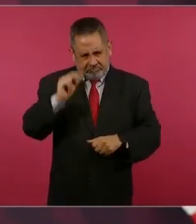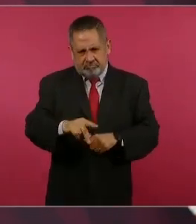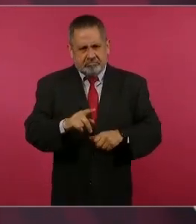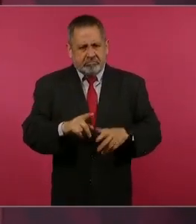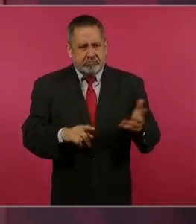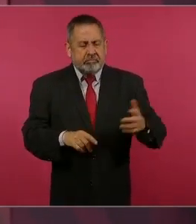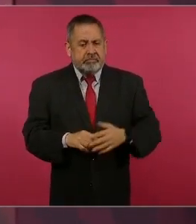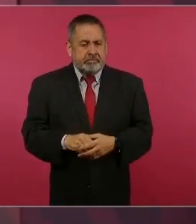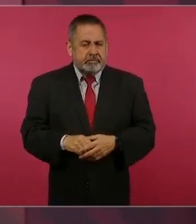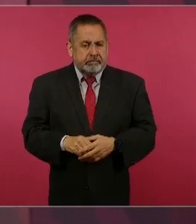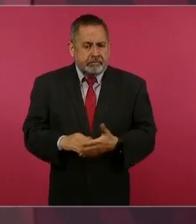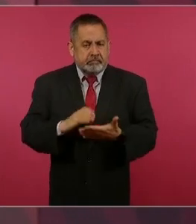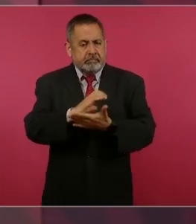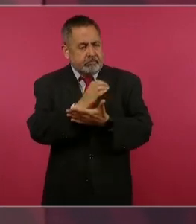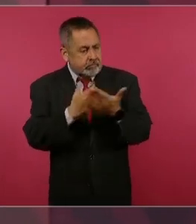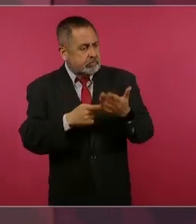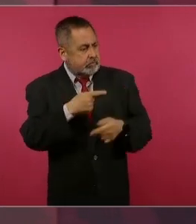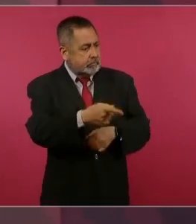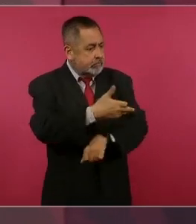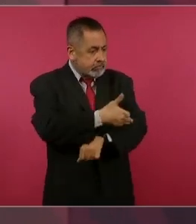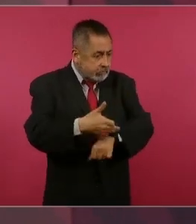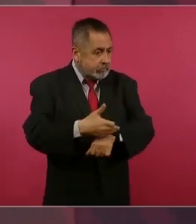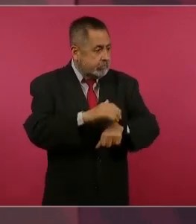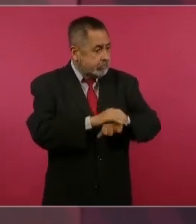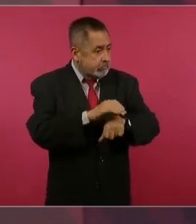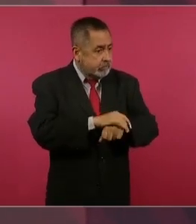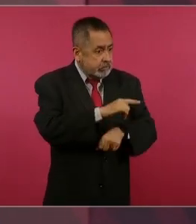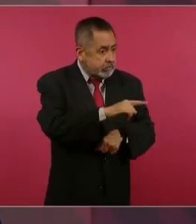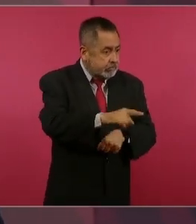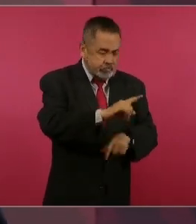para familiares y amigos